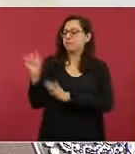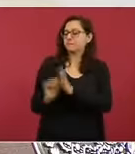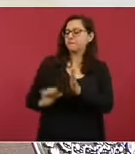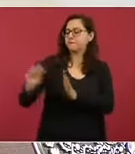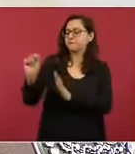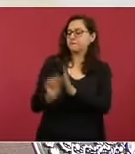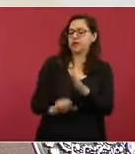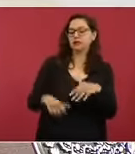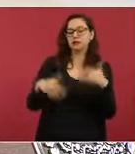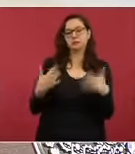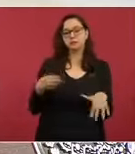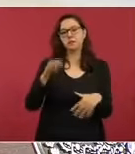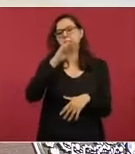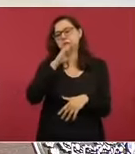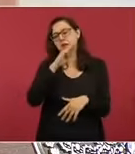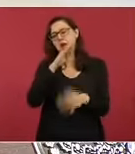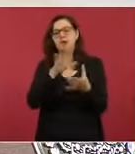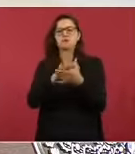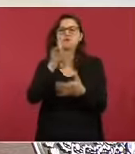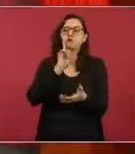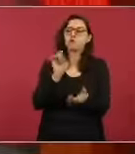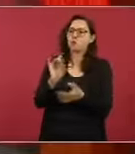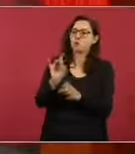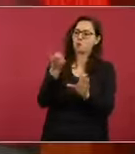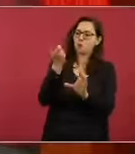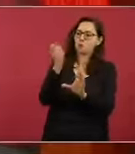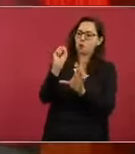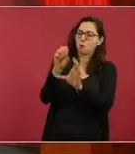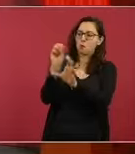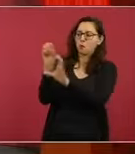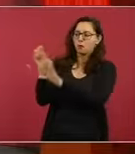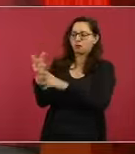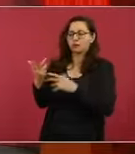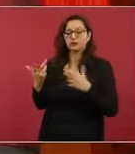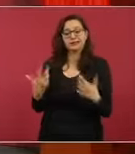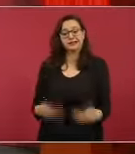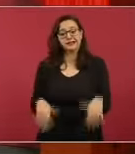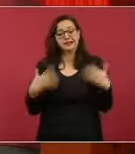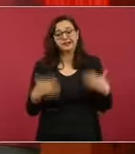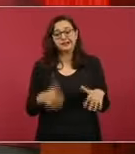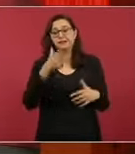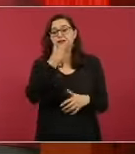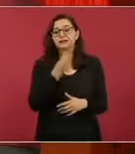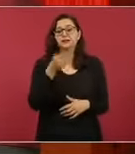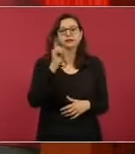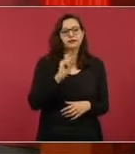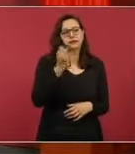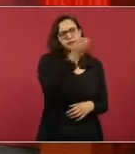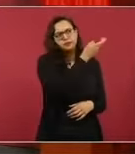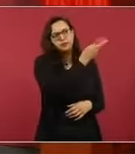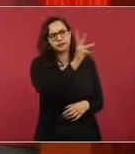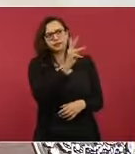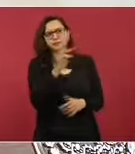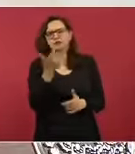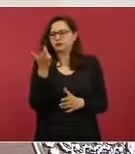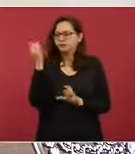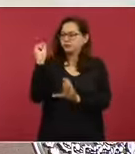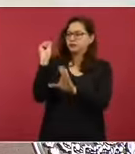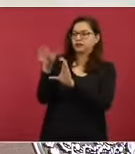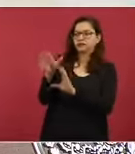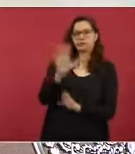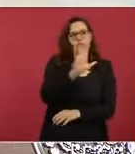a esposas. Y esas héroes y heroínas deberían de tomar siempre en cuenta cuál es el tipo de cambio